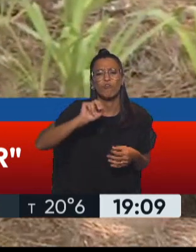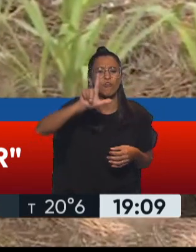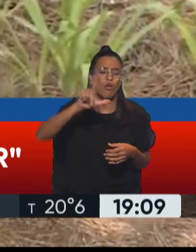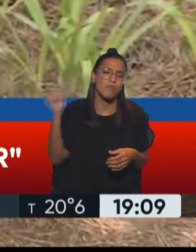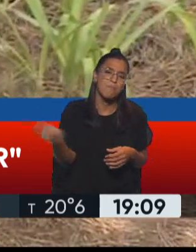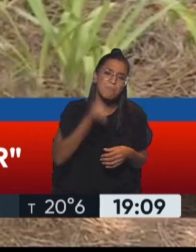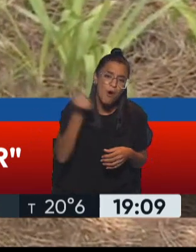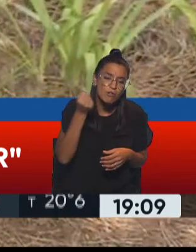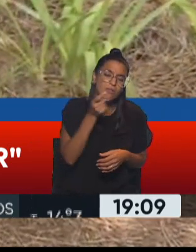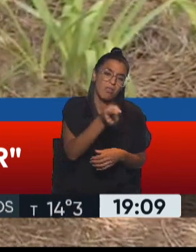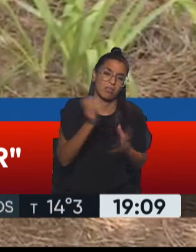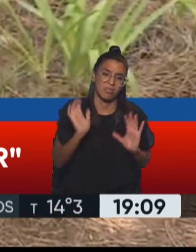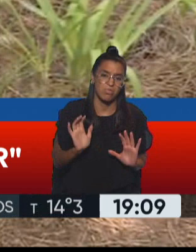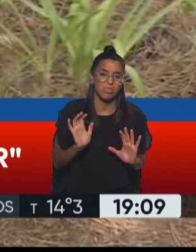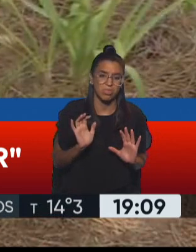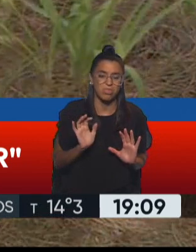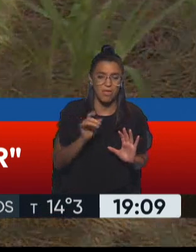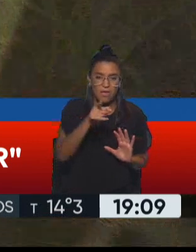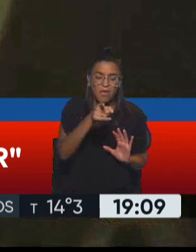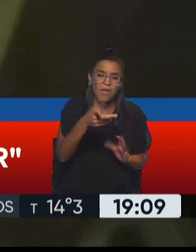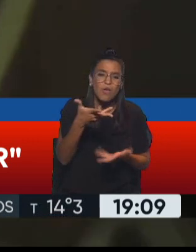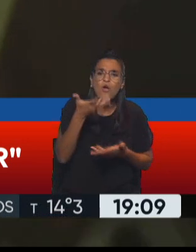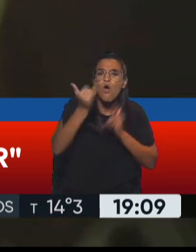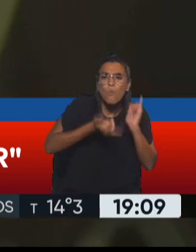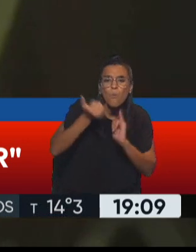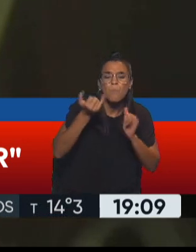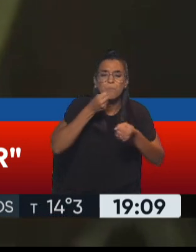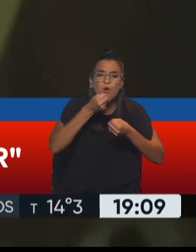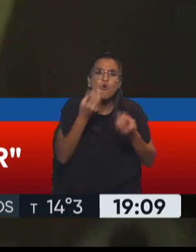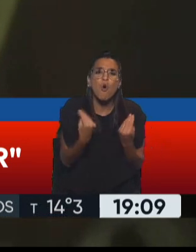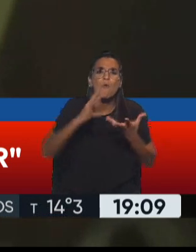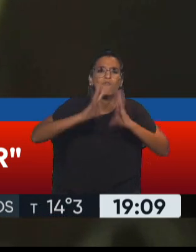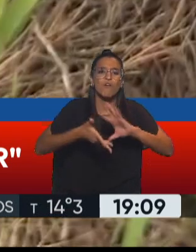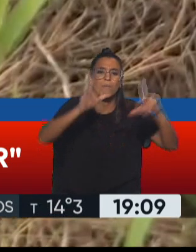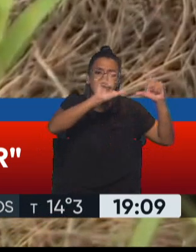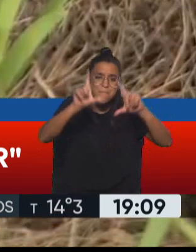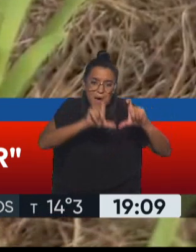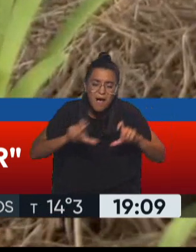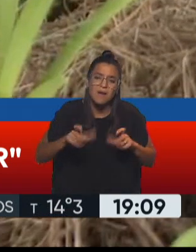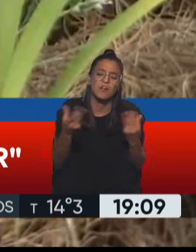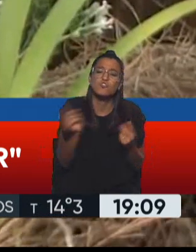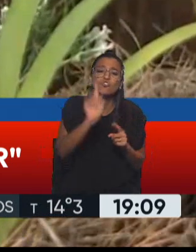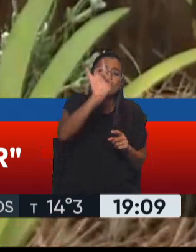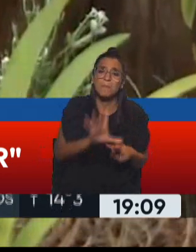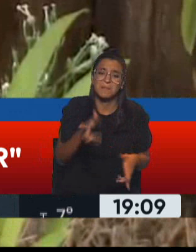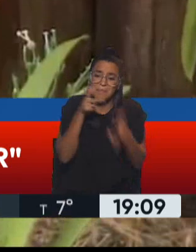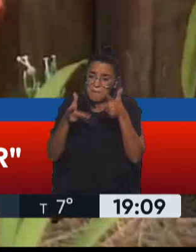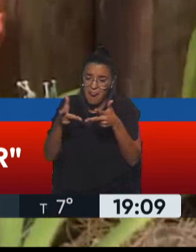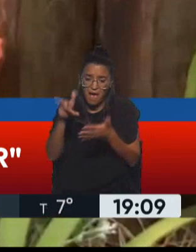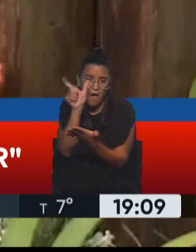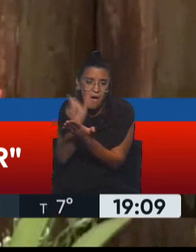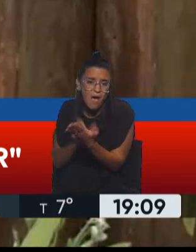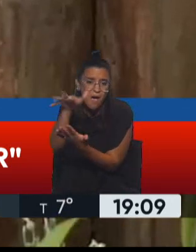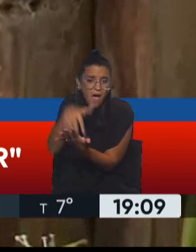tan significativo que tiene el relato periodístico a través de las imágenes, a través no solo de las palabras,